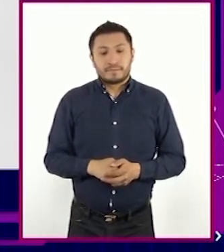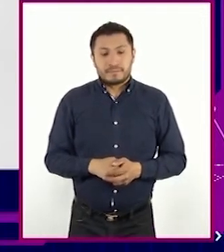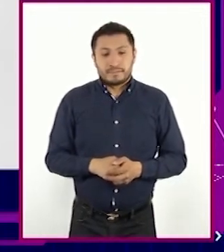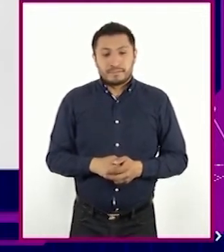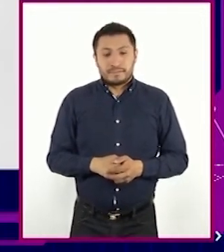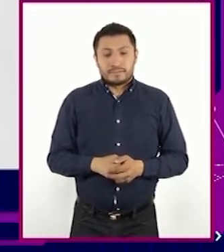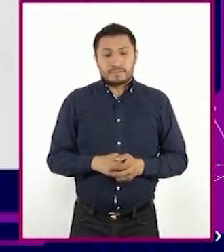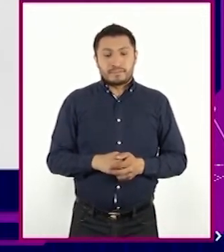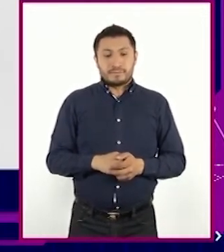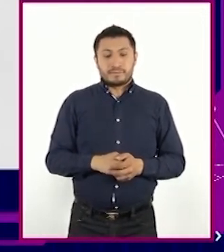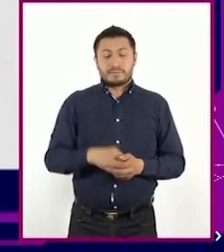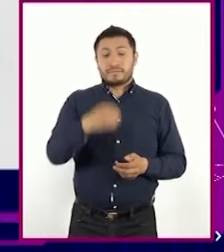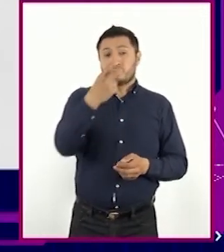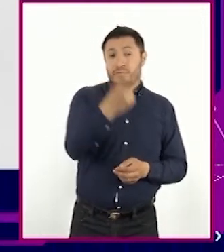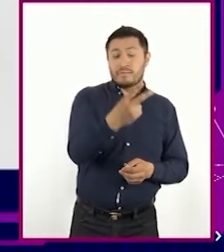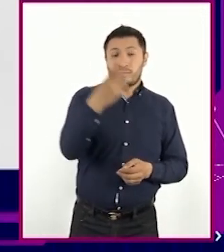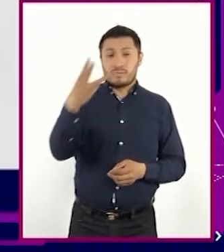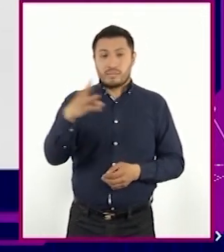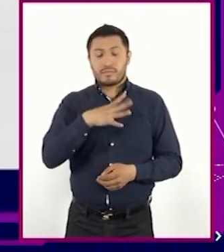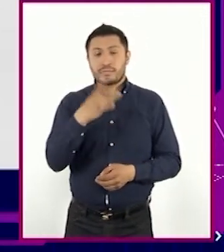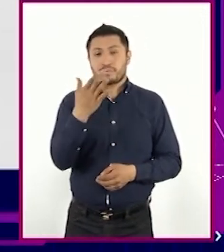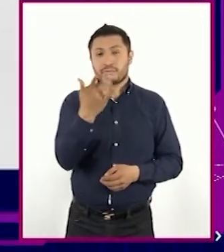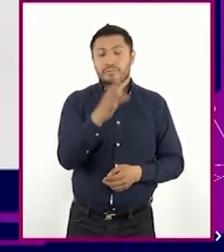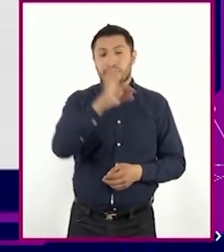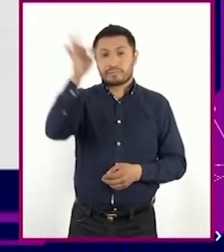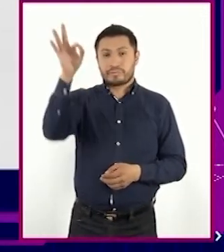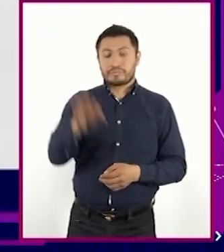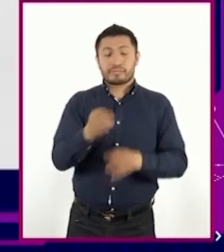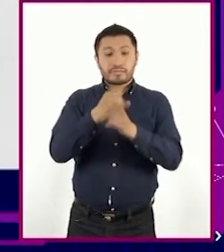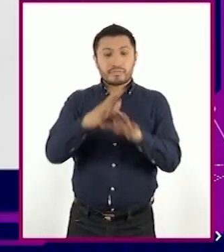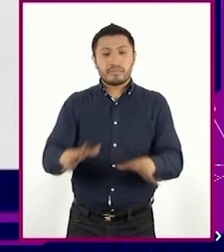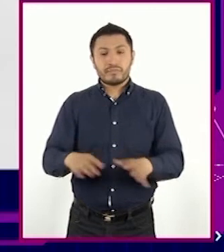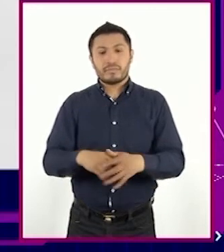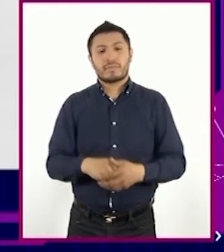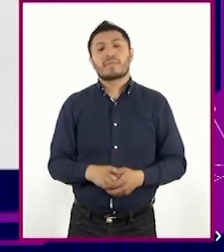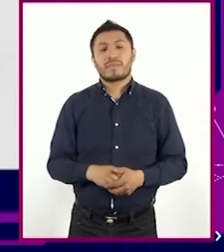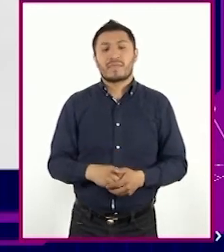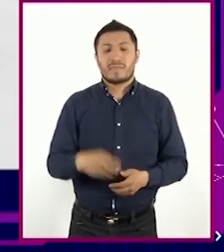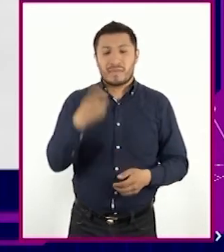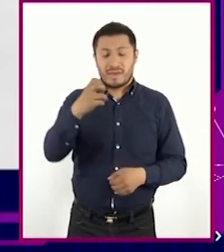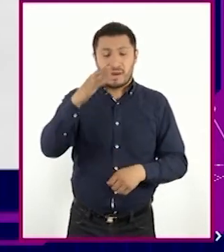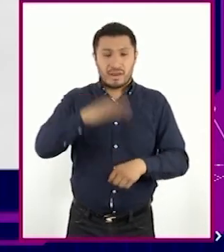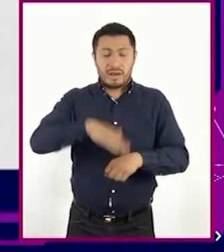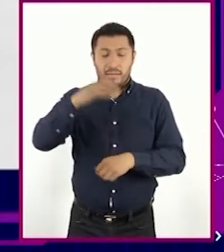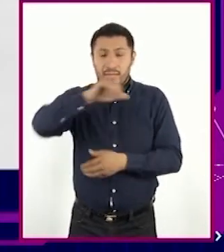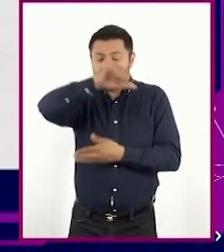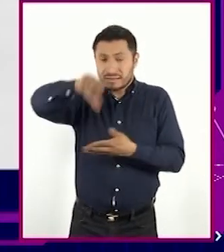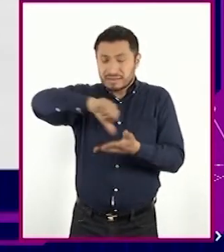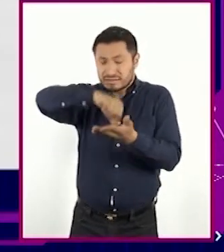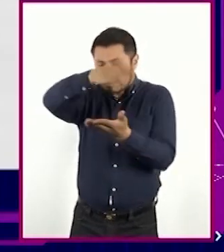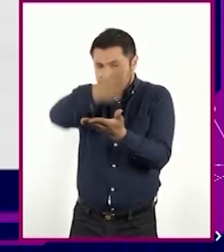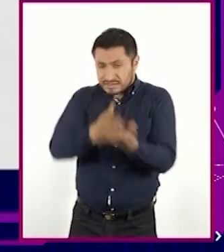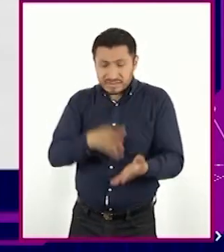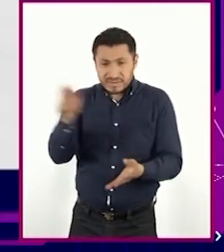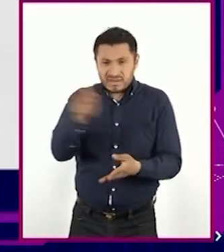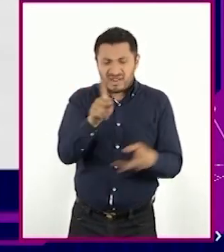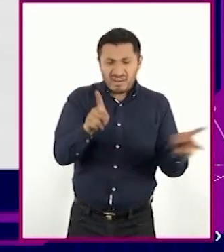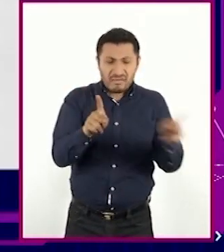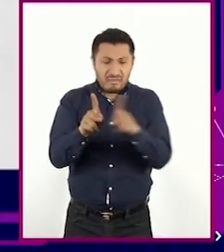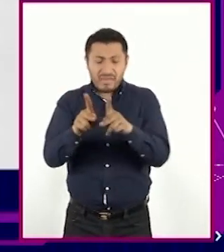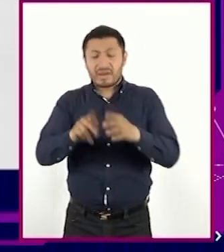En los cuartiles 2 y 3 está el 50% de los datos. Son los datos más cercanos a la mediana.